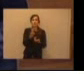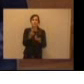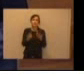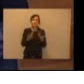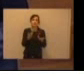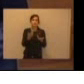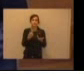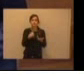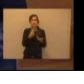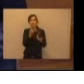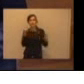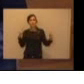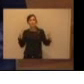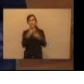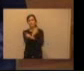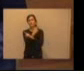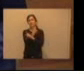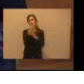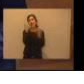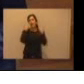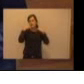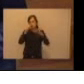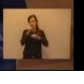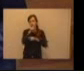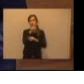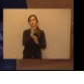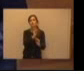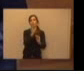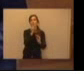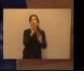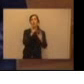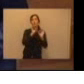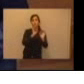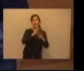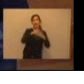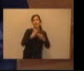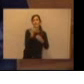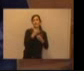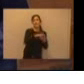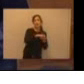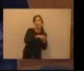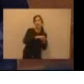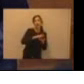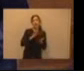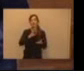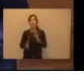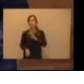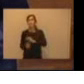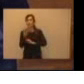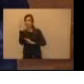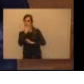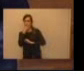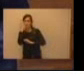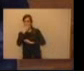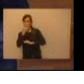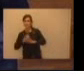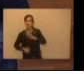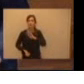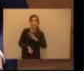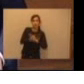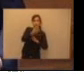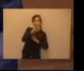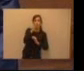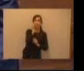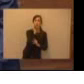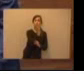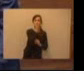su actitud. Usted convierte las dudas en sospechas y las sospechas en condenas, ¿no? Y en relación en este asunto,